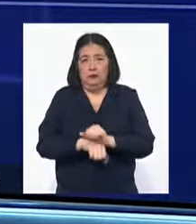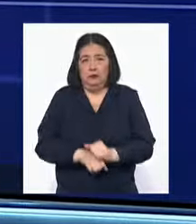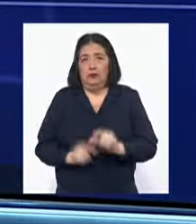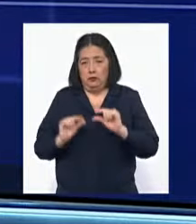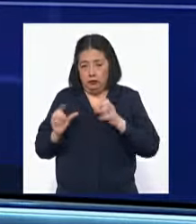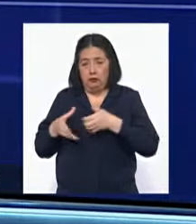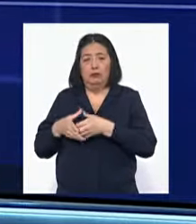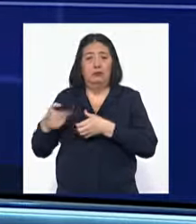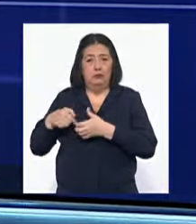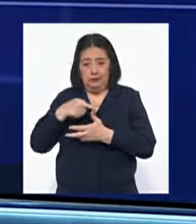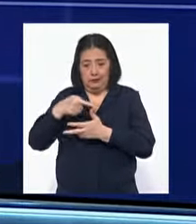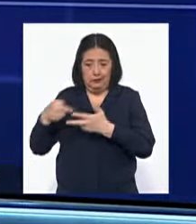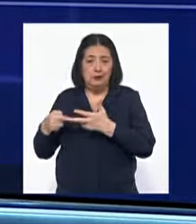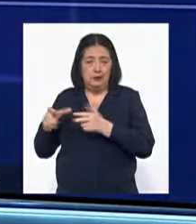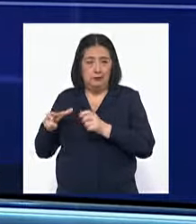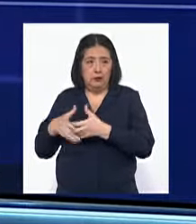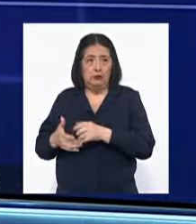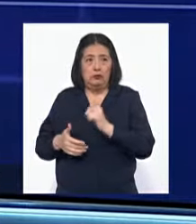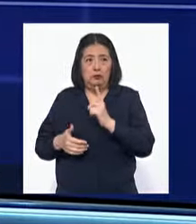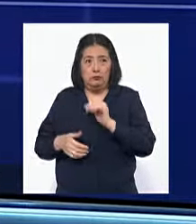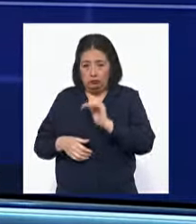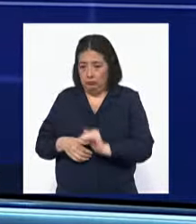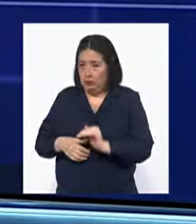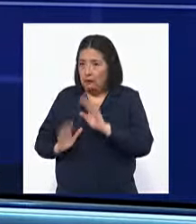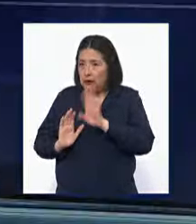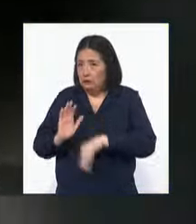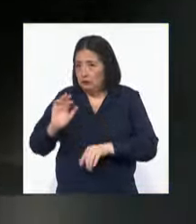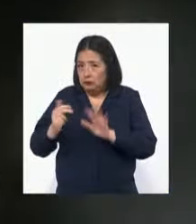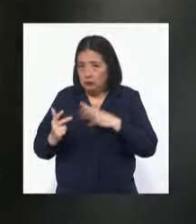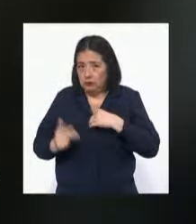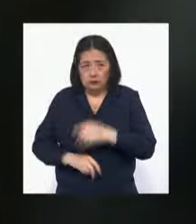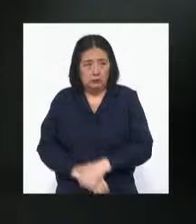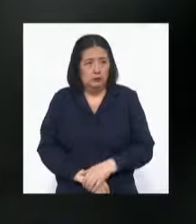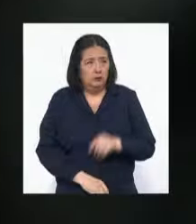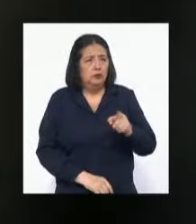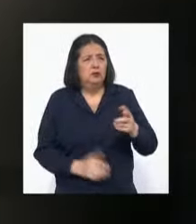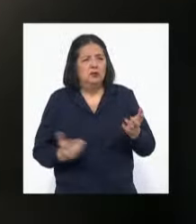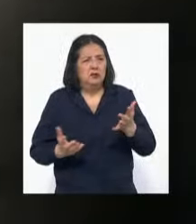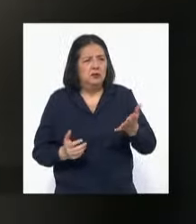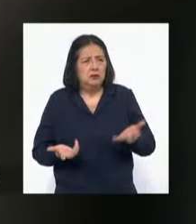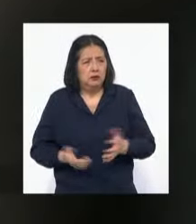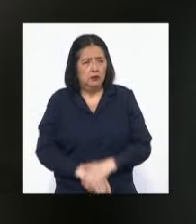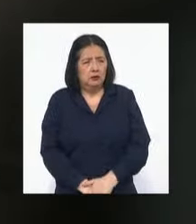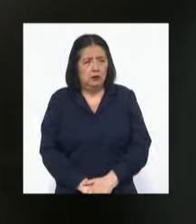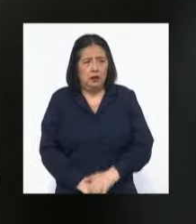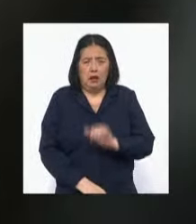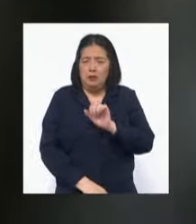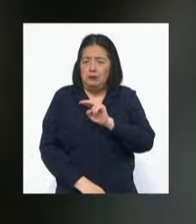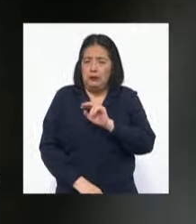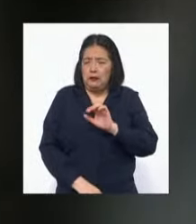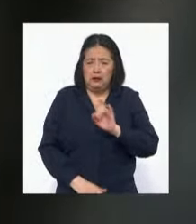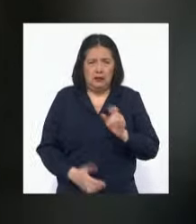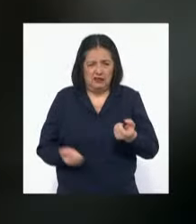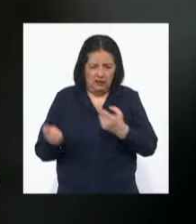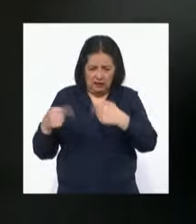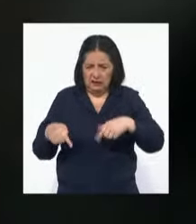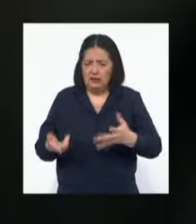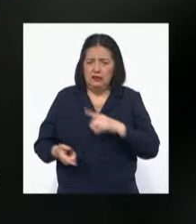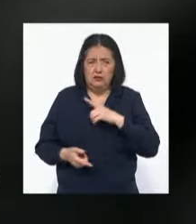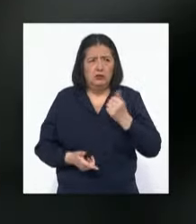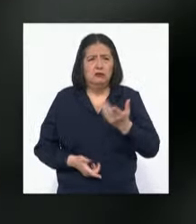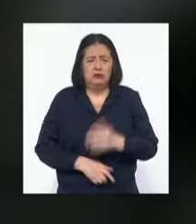banda conformada por tres sujetos y una menor de edad. ¿De dónde eres? De Plana Manca de Rimas. ¿Qué haces acá en Los